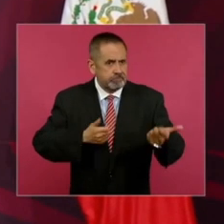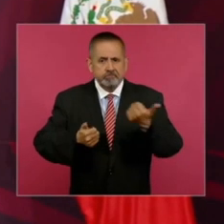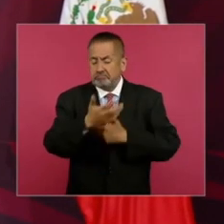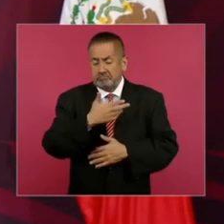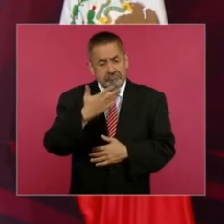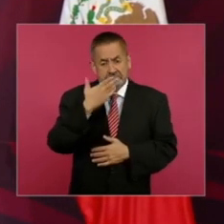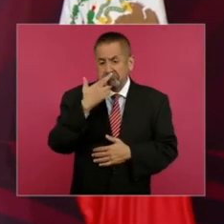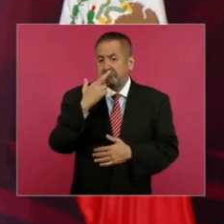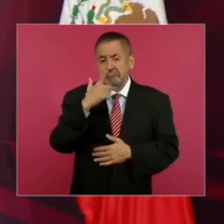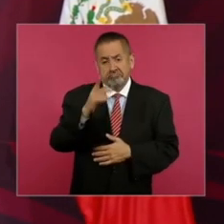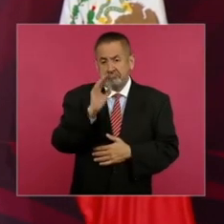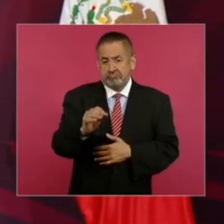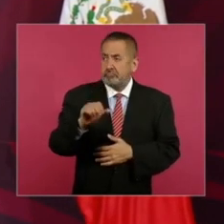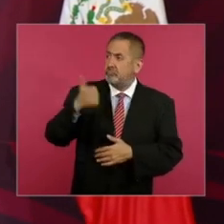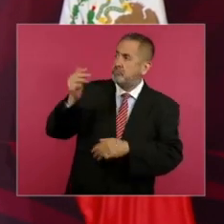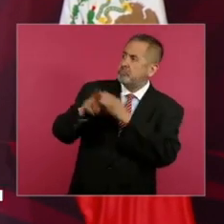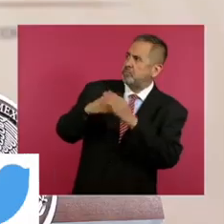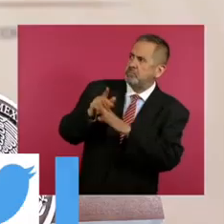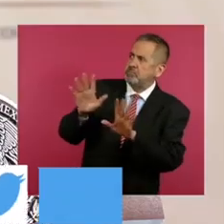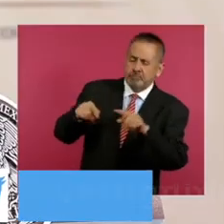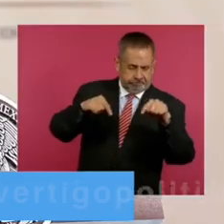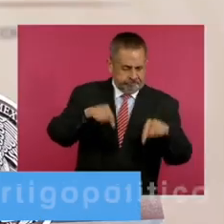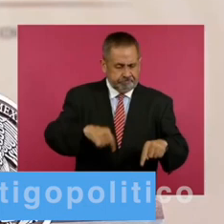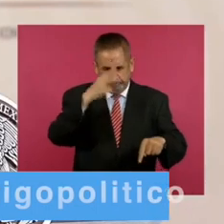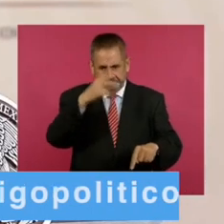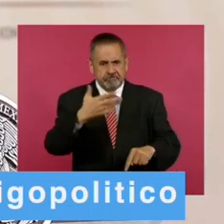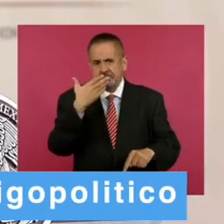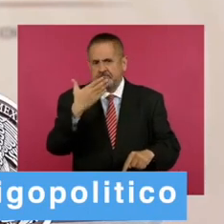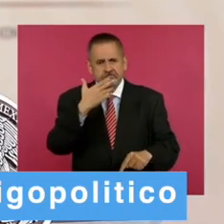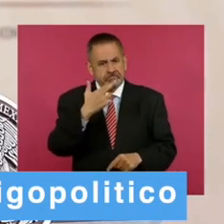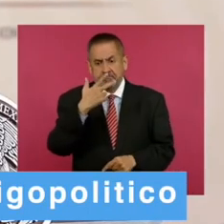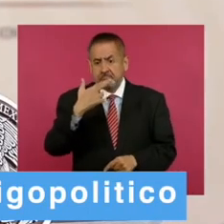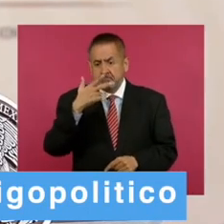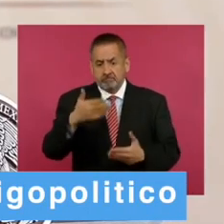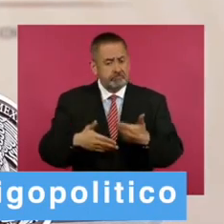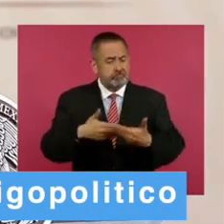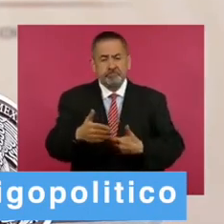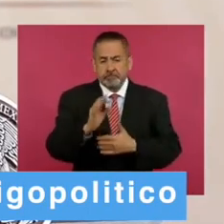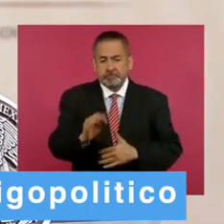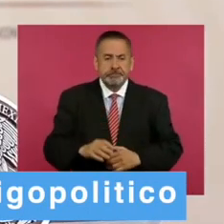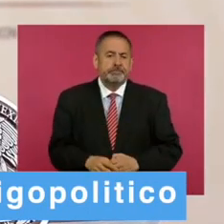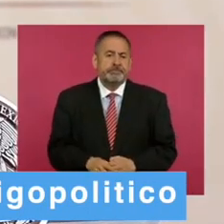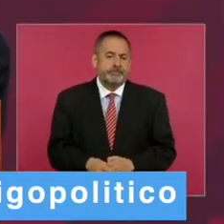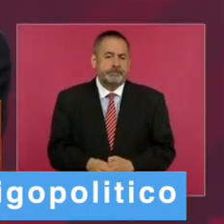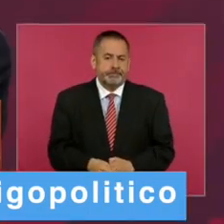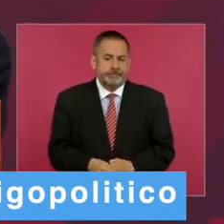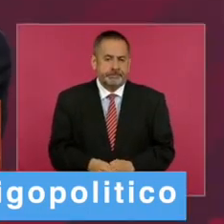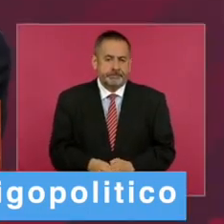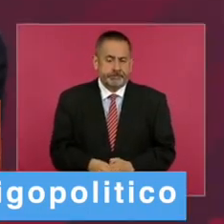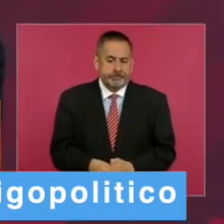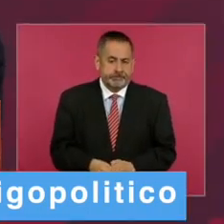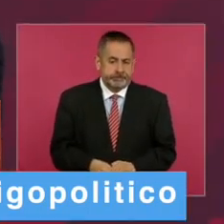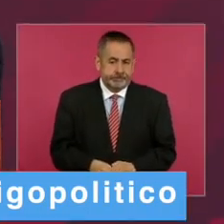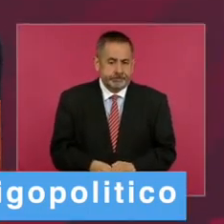El presidente López Obrador afirma que su gobierno continuará con las investigaciones de la desaparición de los 43 estudiantes de